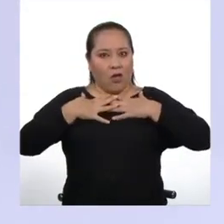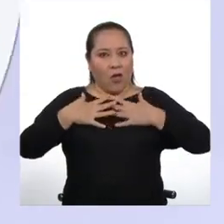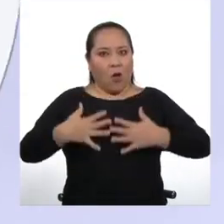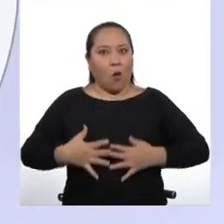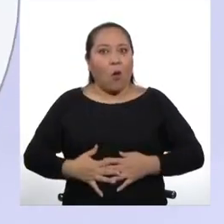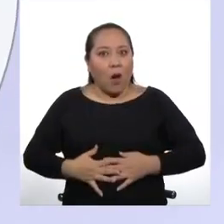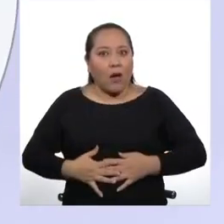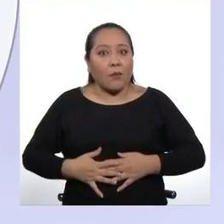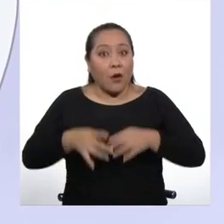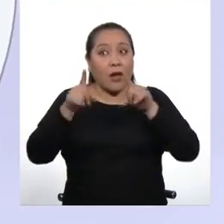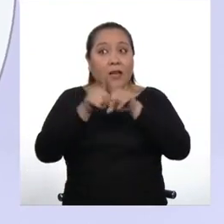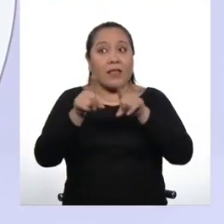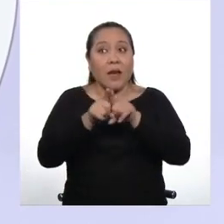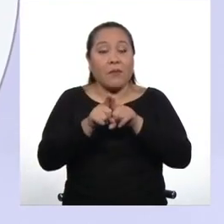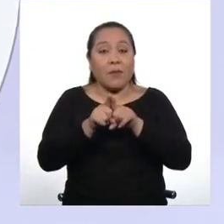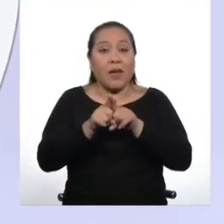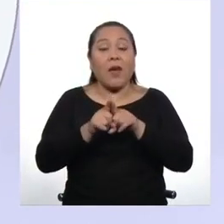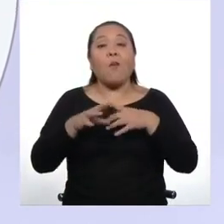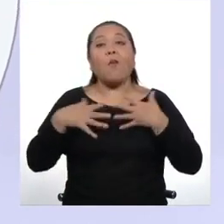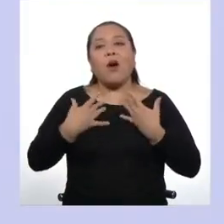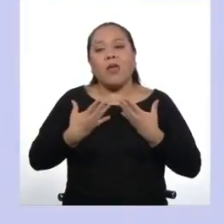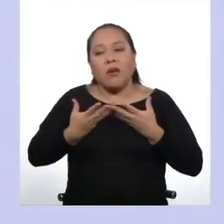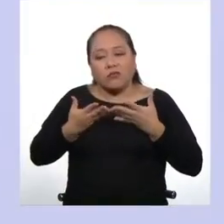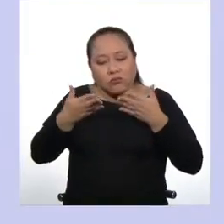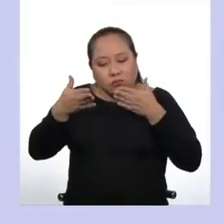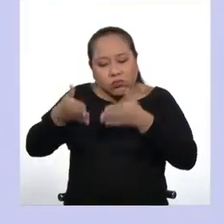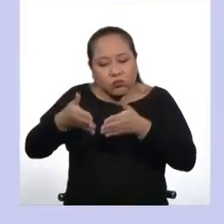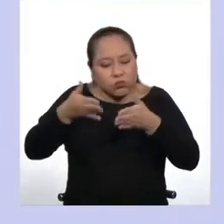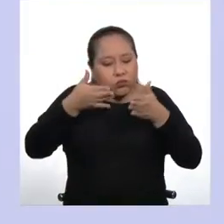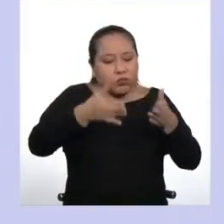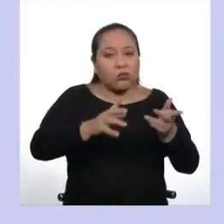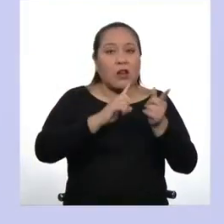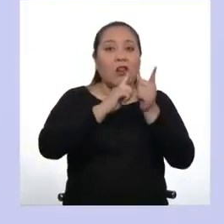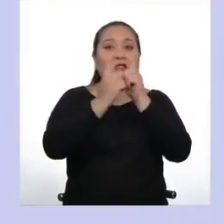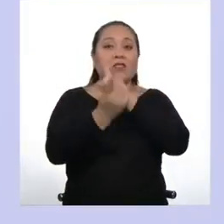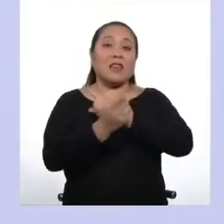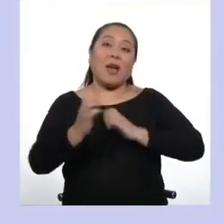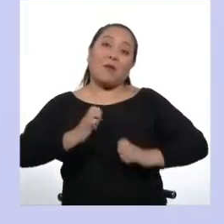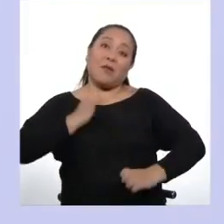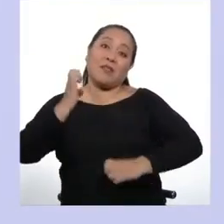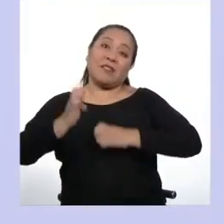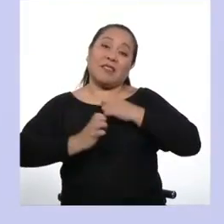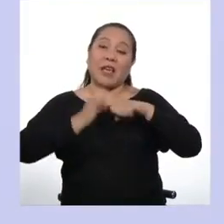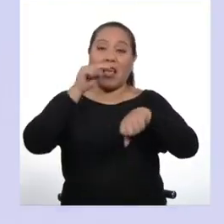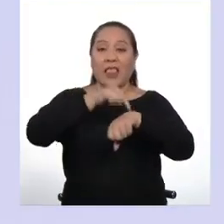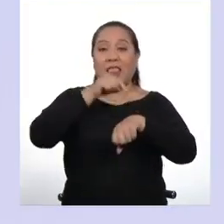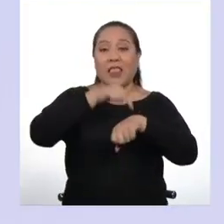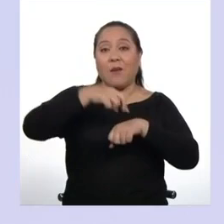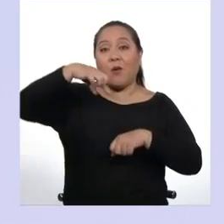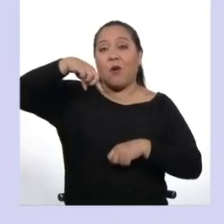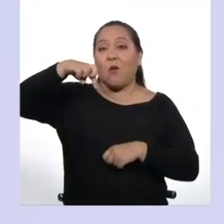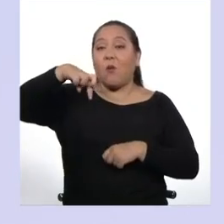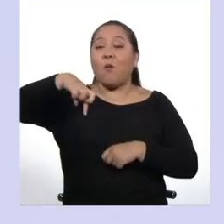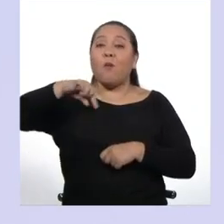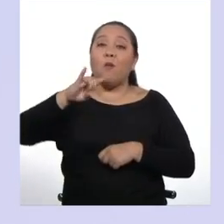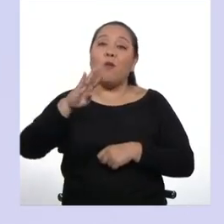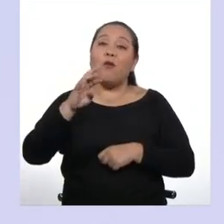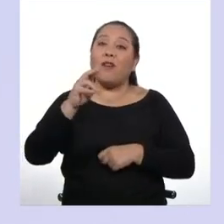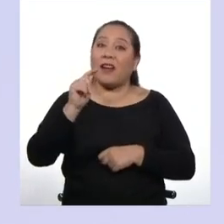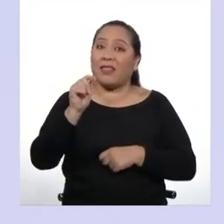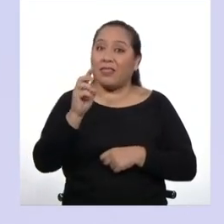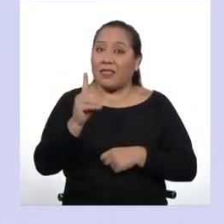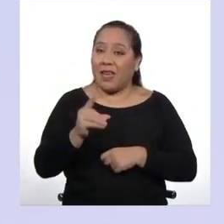además pueden influir en los cambios emocionales que se experimentan durante la pubertad. Entonces,